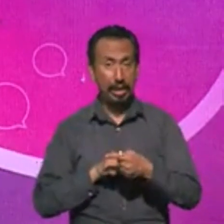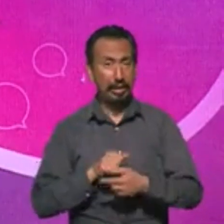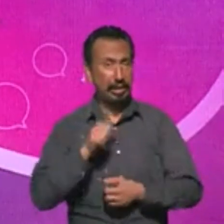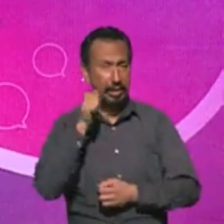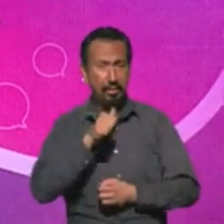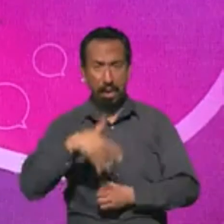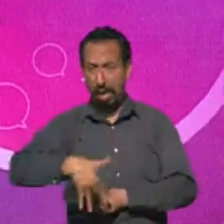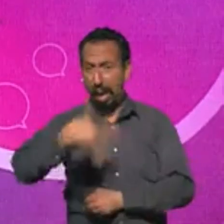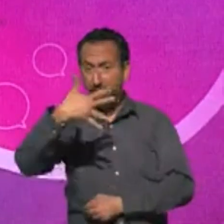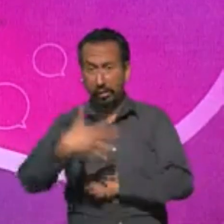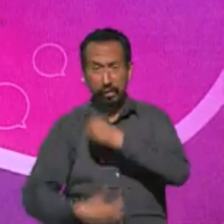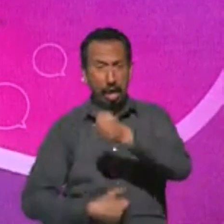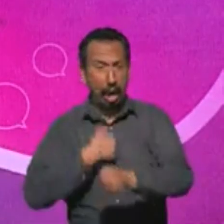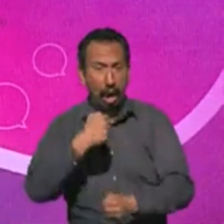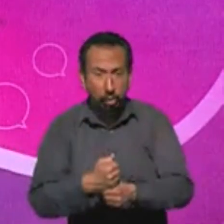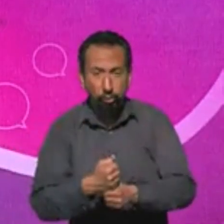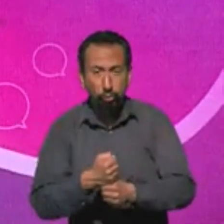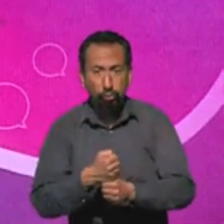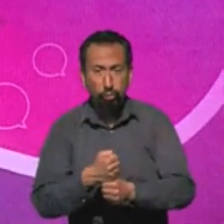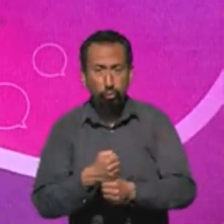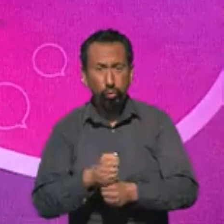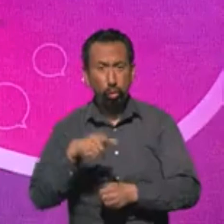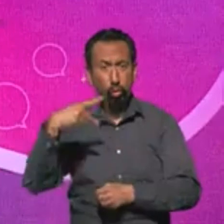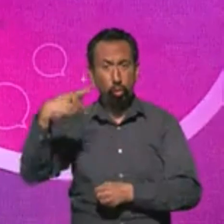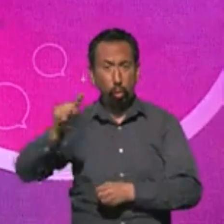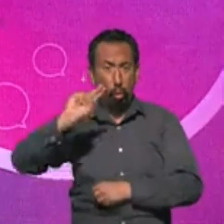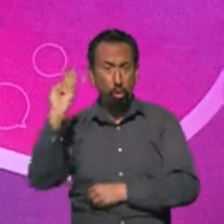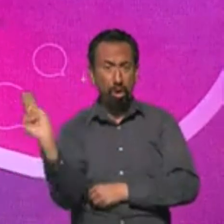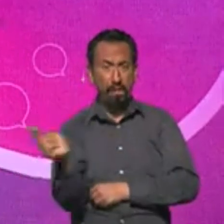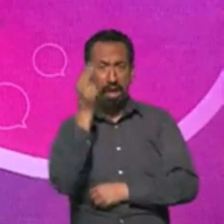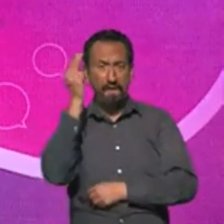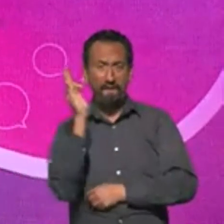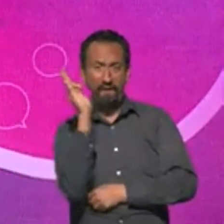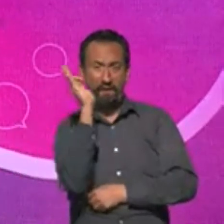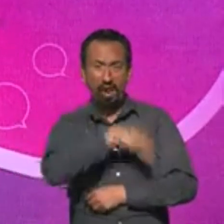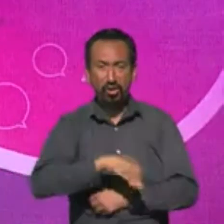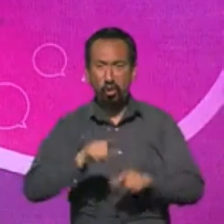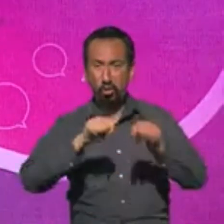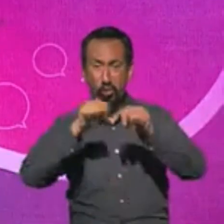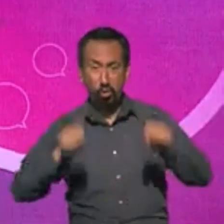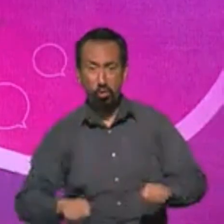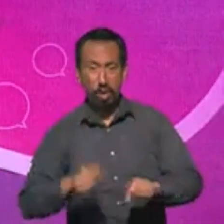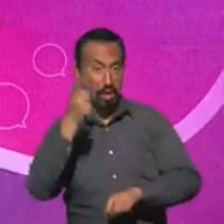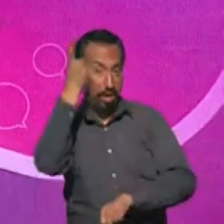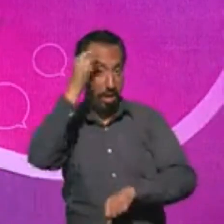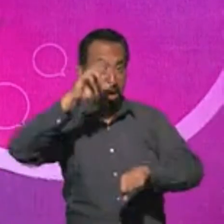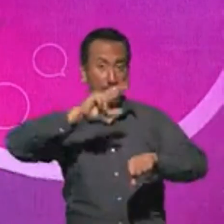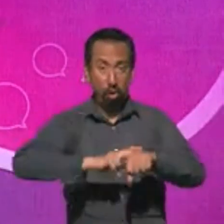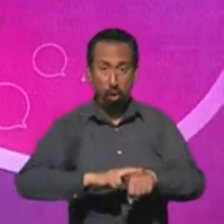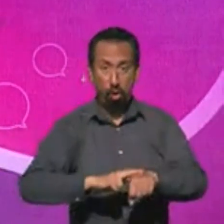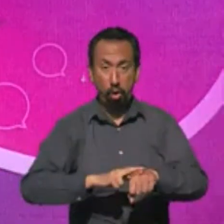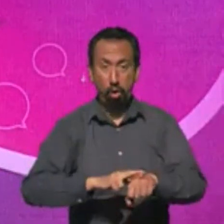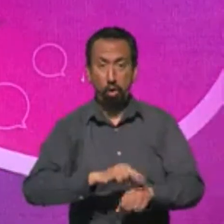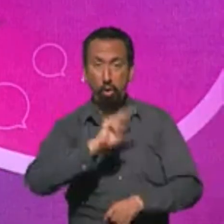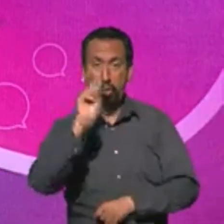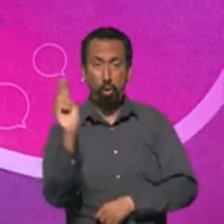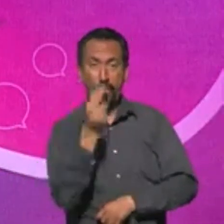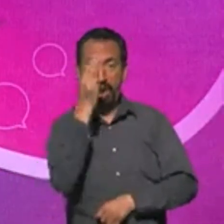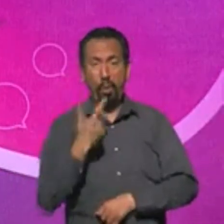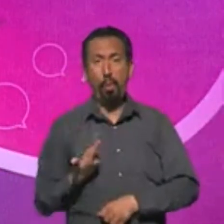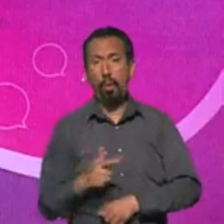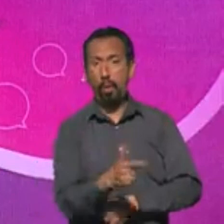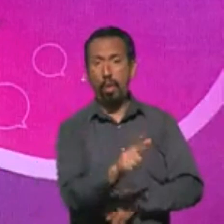15 años trabajando con un título falso fue rector de la Universidad de Guanajuato campus Celaya